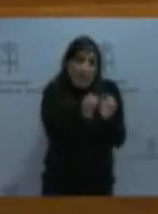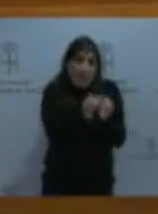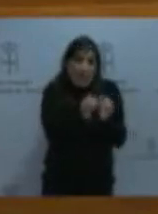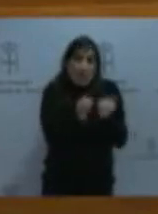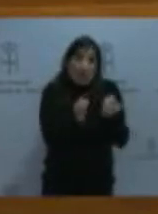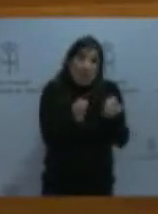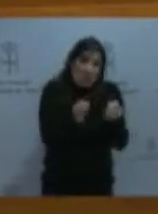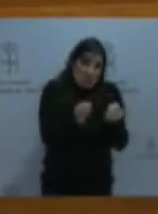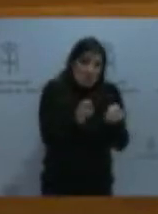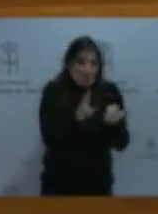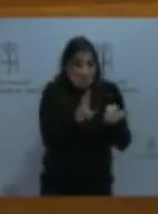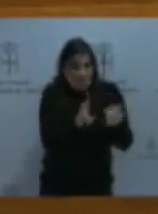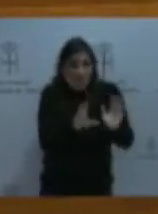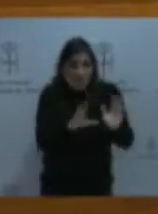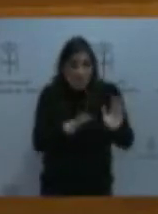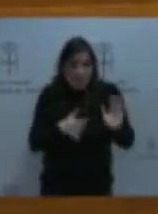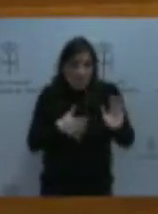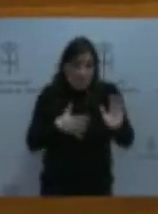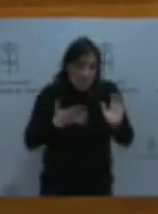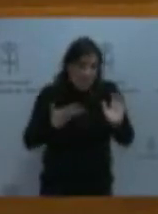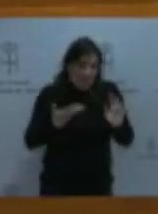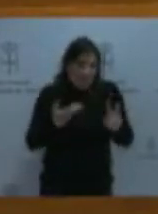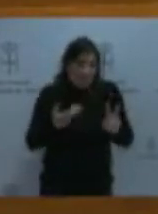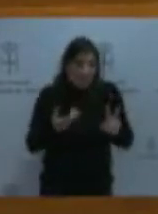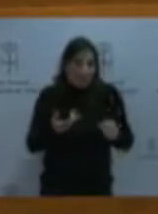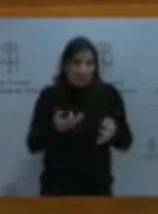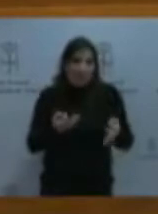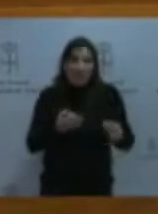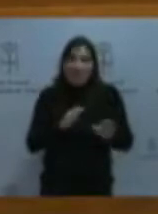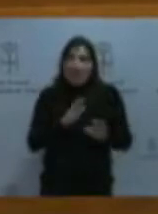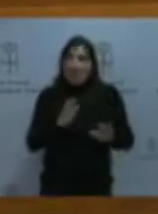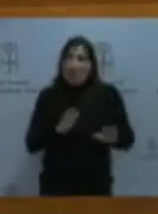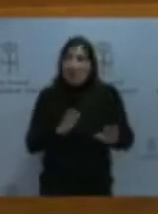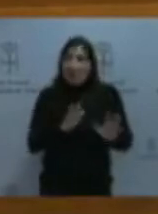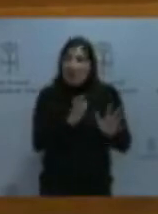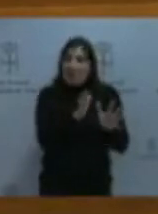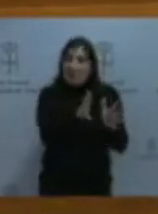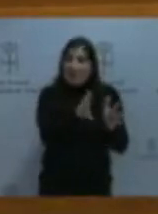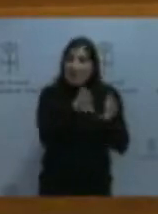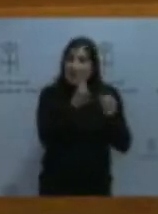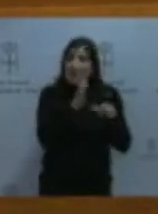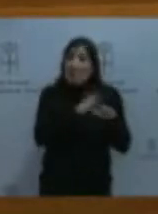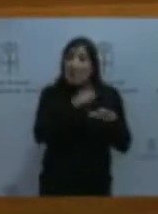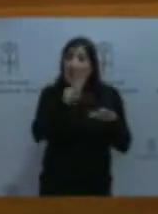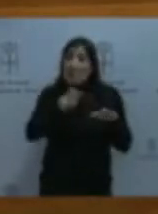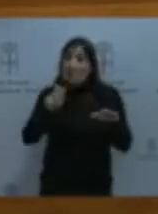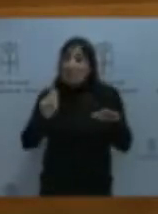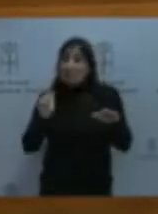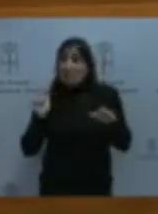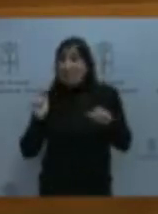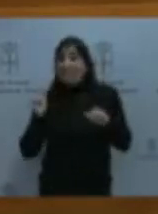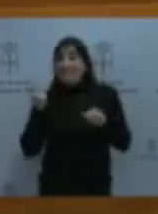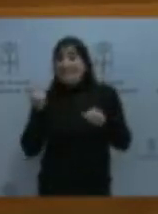Pero es que benefician a los que más renta tienen y es que además es a costa del resto.